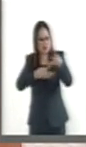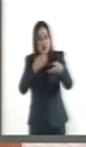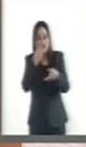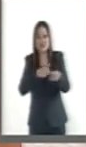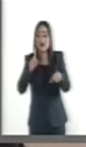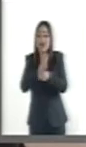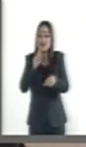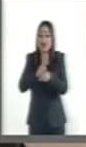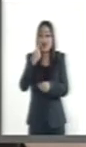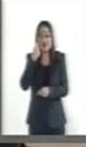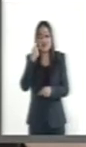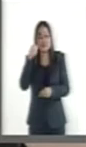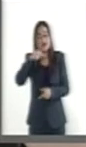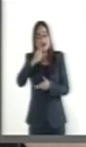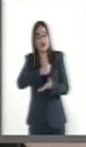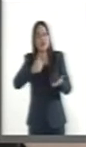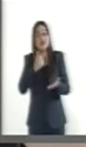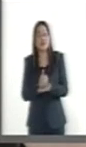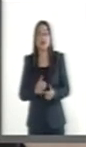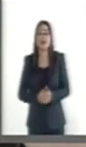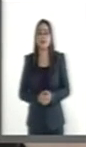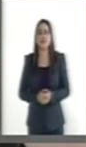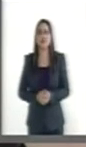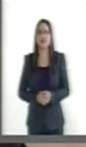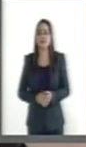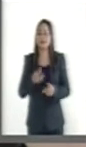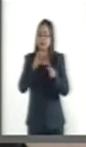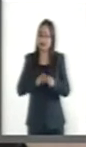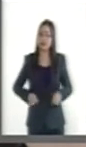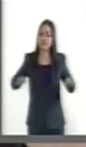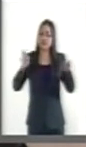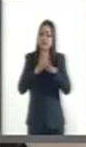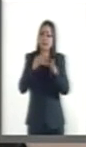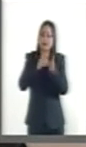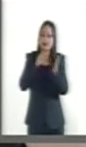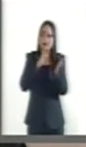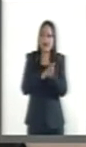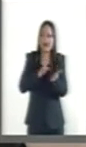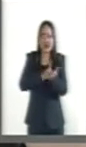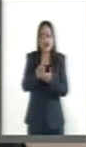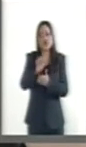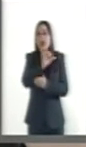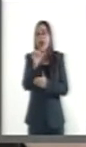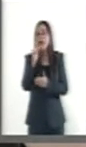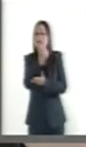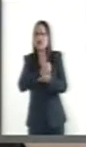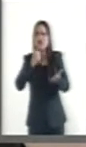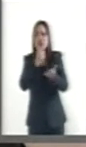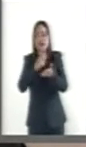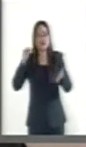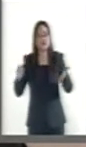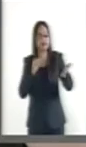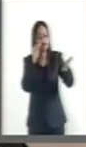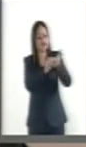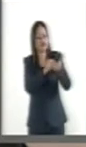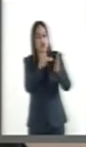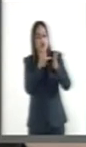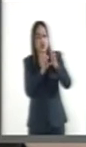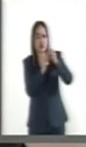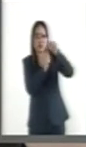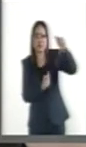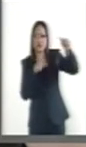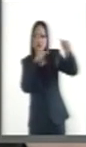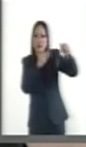todos los días. Es urgente establecer en México el derecho a la ciudad en el marco constitucional para